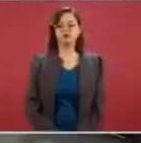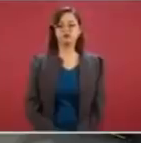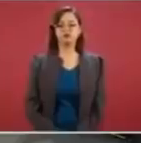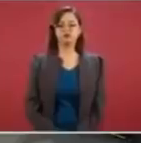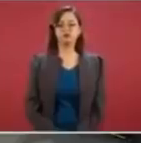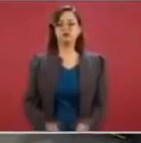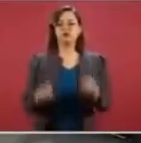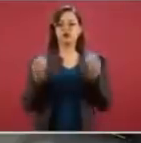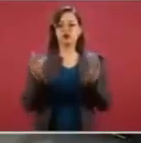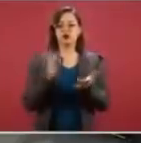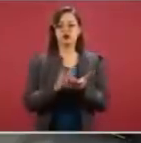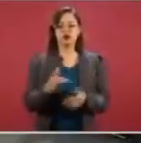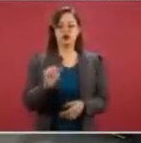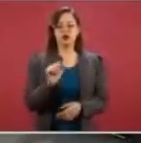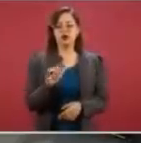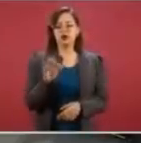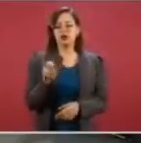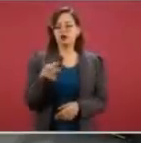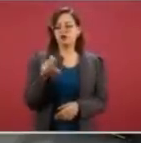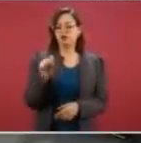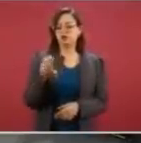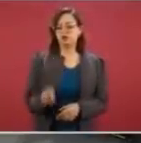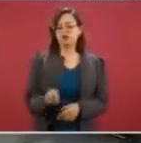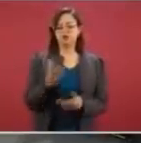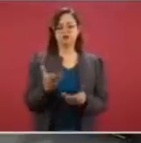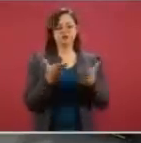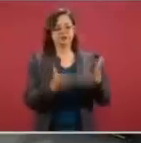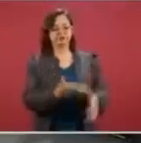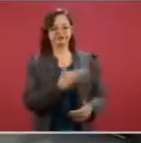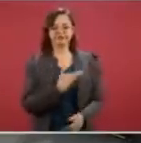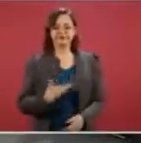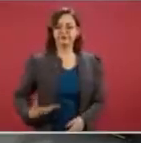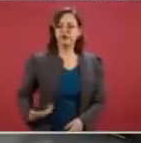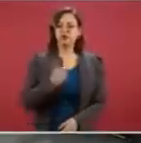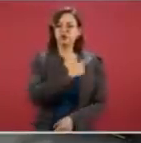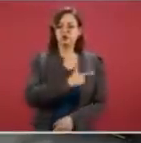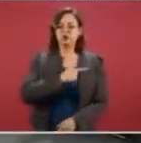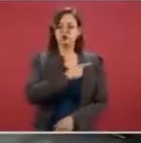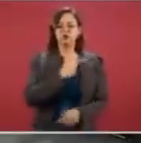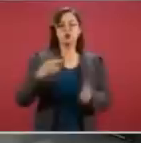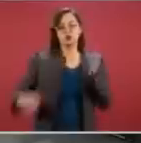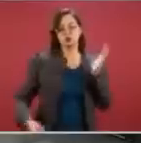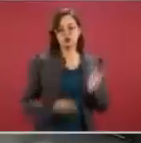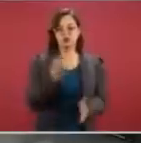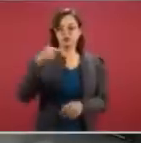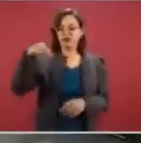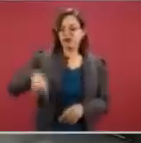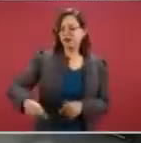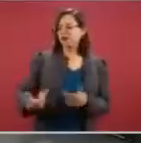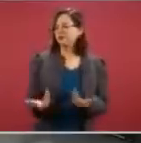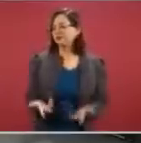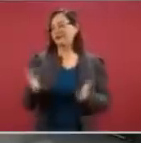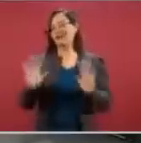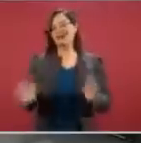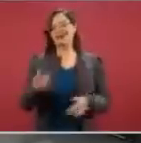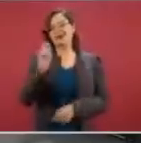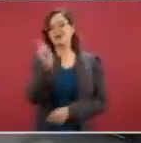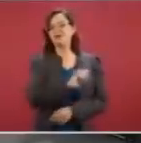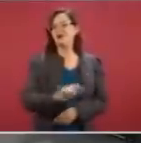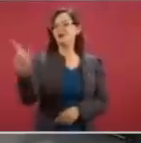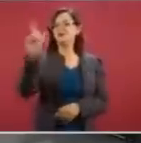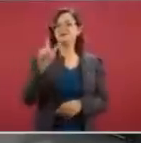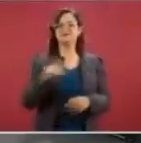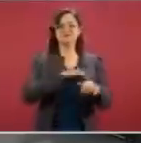Muchas gracias, Alfonso. Señor presidente, un placer estar de nuevo aquí en la famosa mañanera.